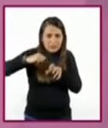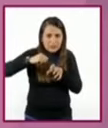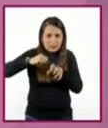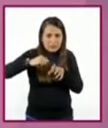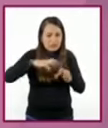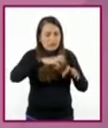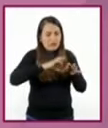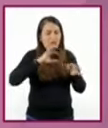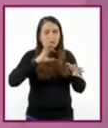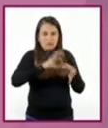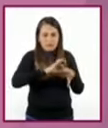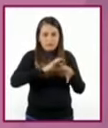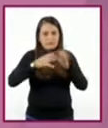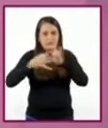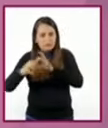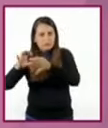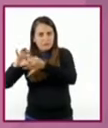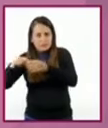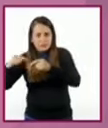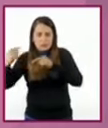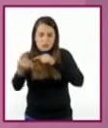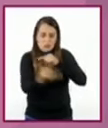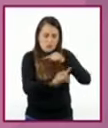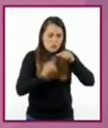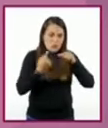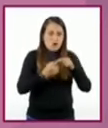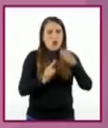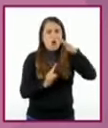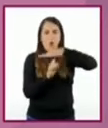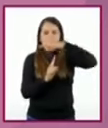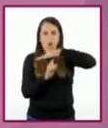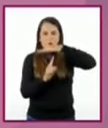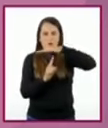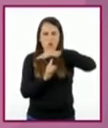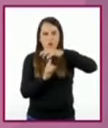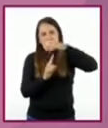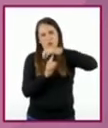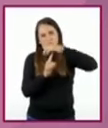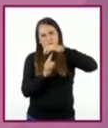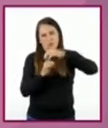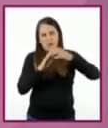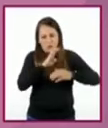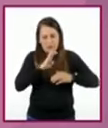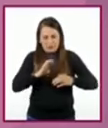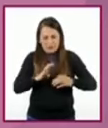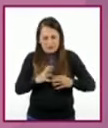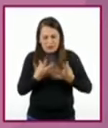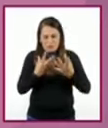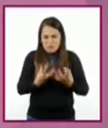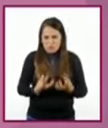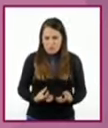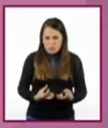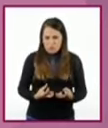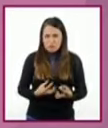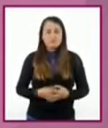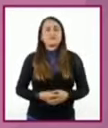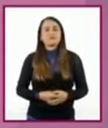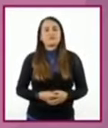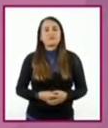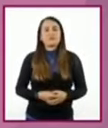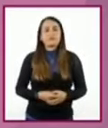hasta llegar a los hongos y bacterias que son reintegradores. Así, la nutrición